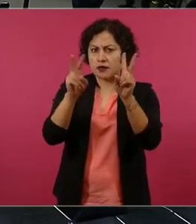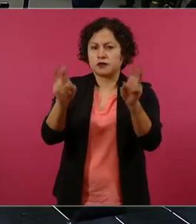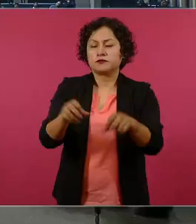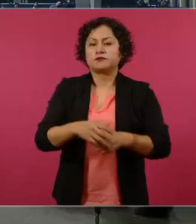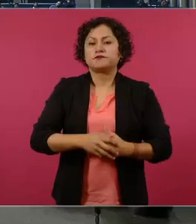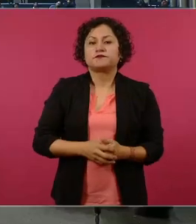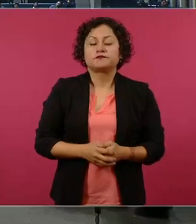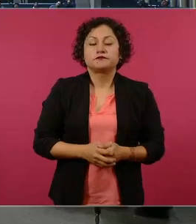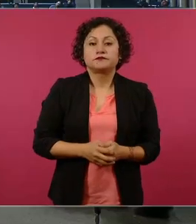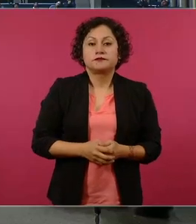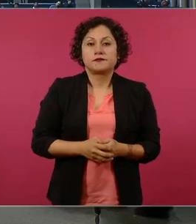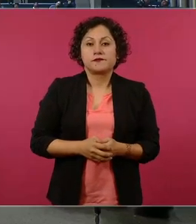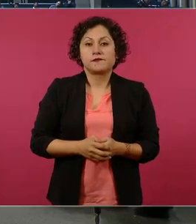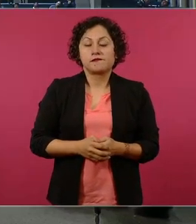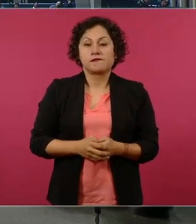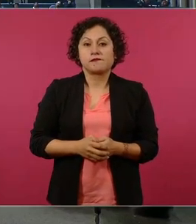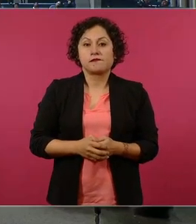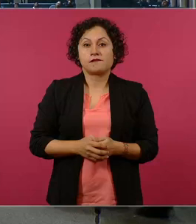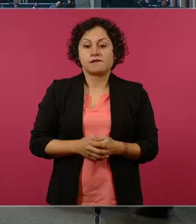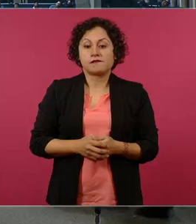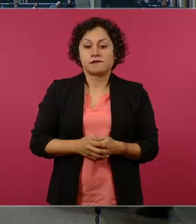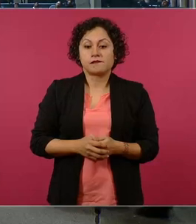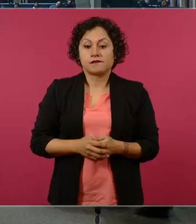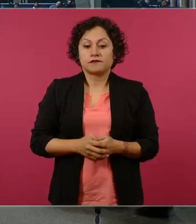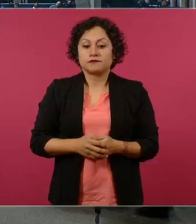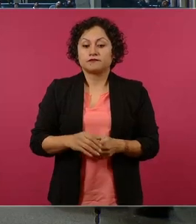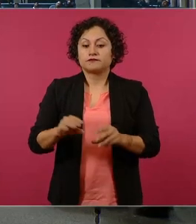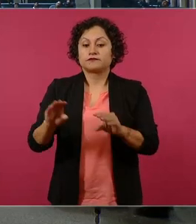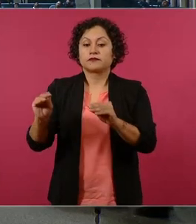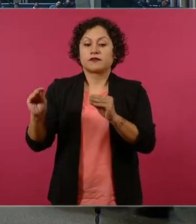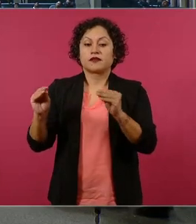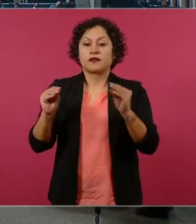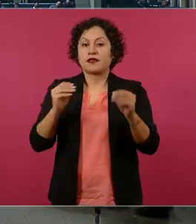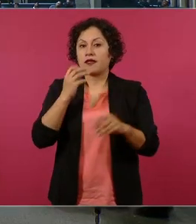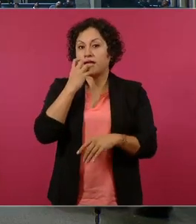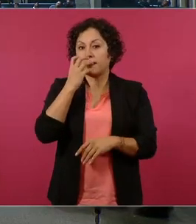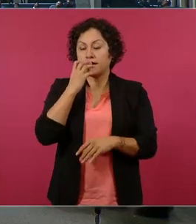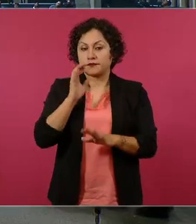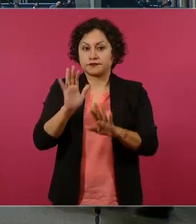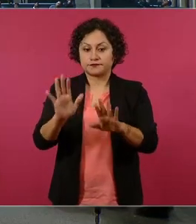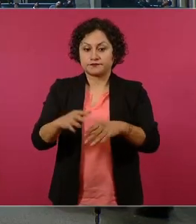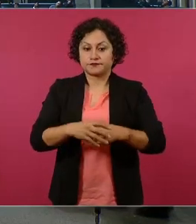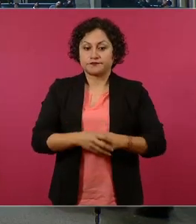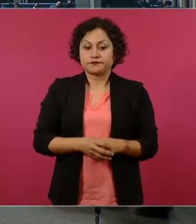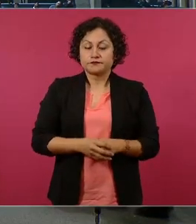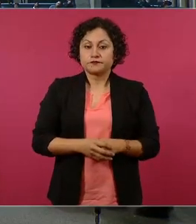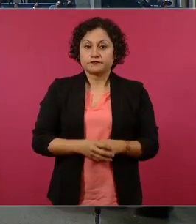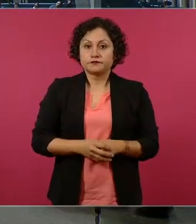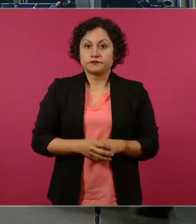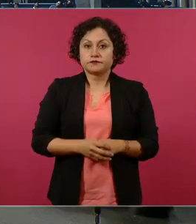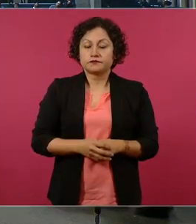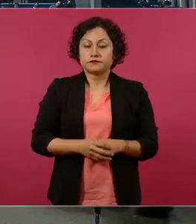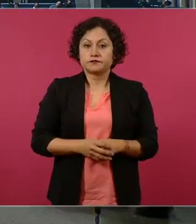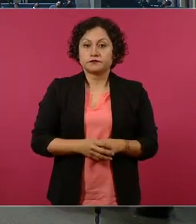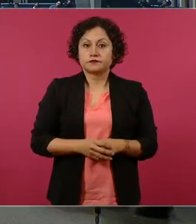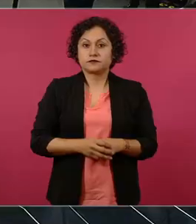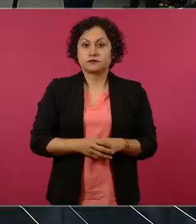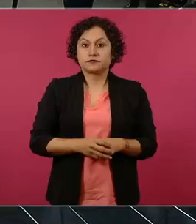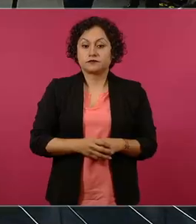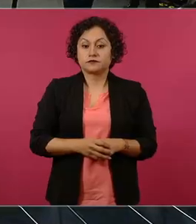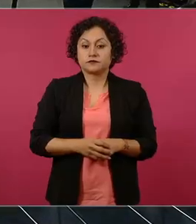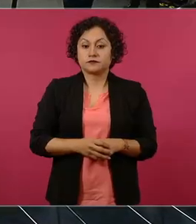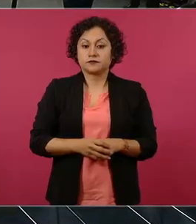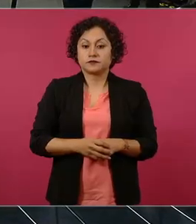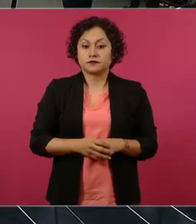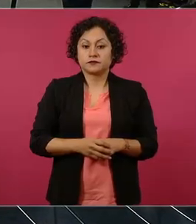mismo do minutos Nada más ándale ándale ándale vamos es este